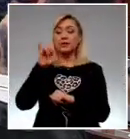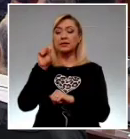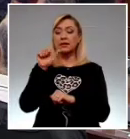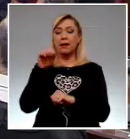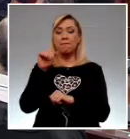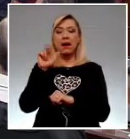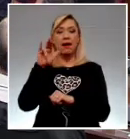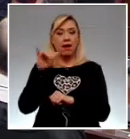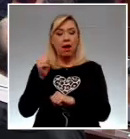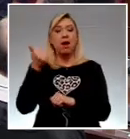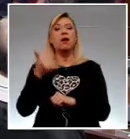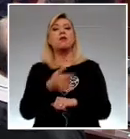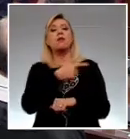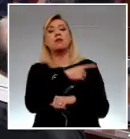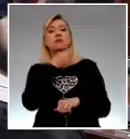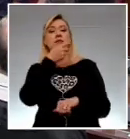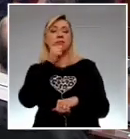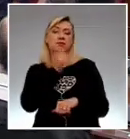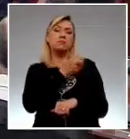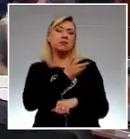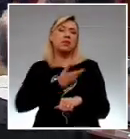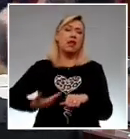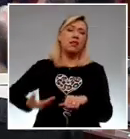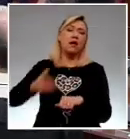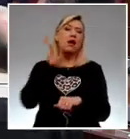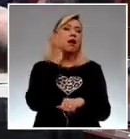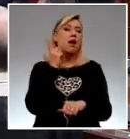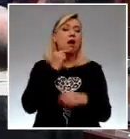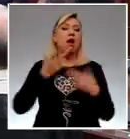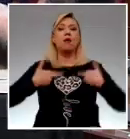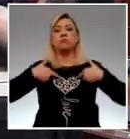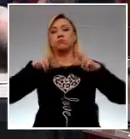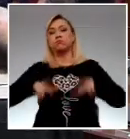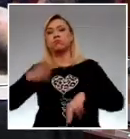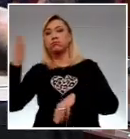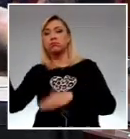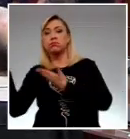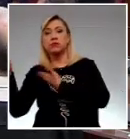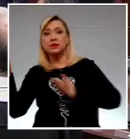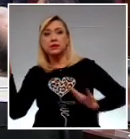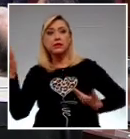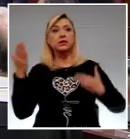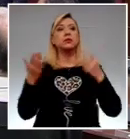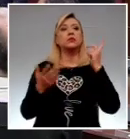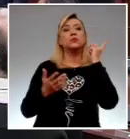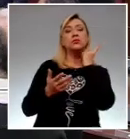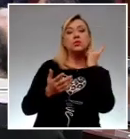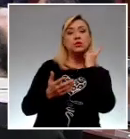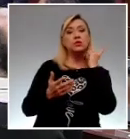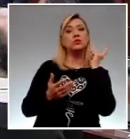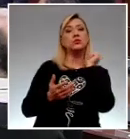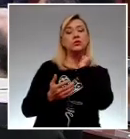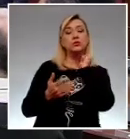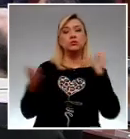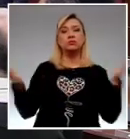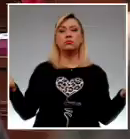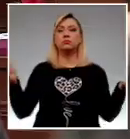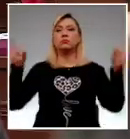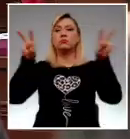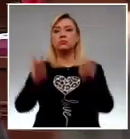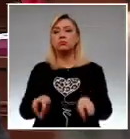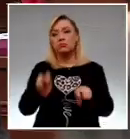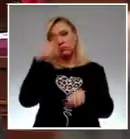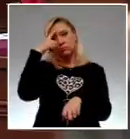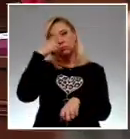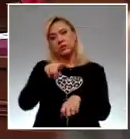guerra representantes de los poderes ejecutivo y legislativo acompañaron a la ministra presidenta en el frente del